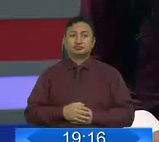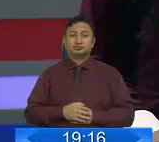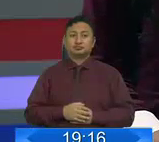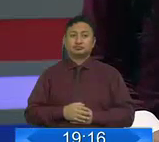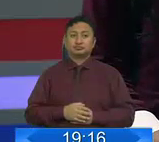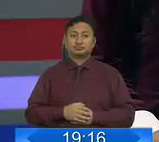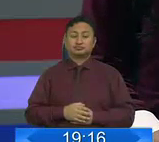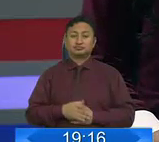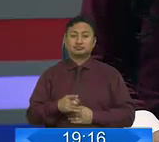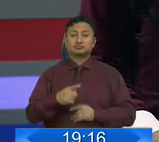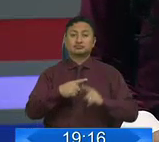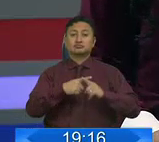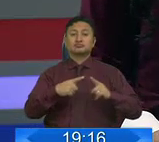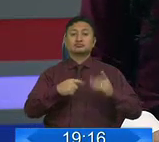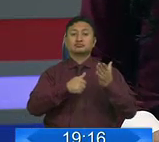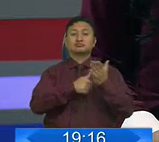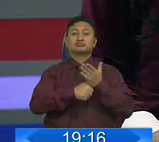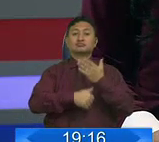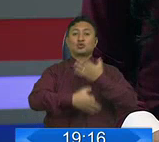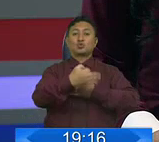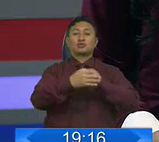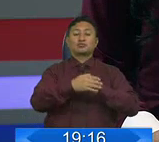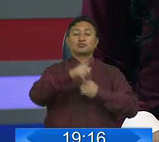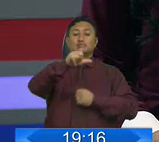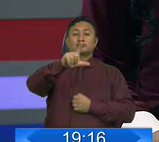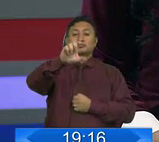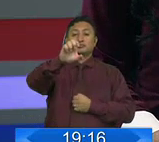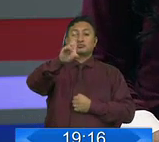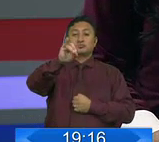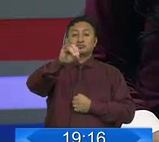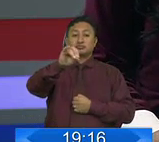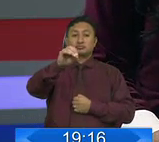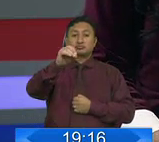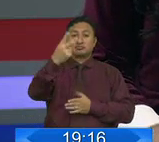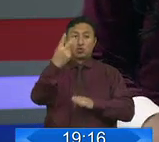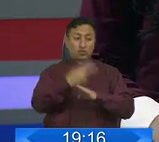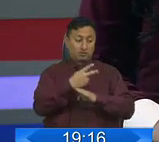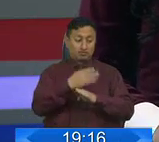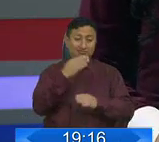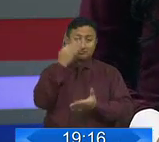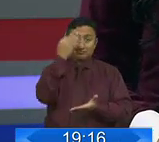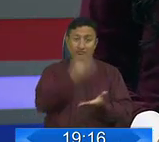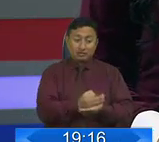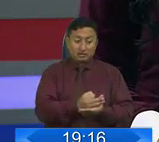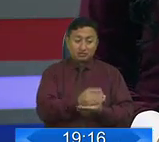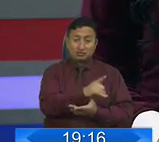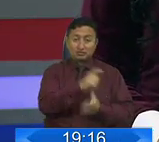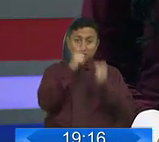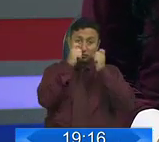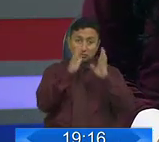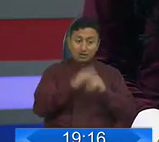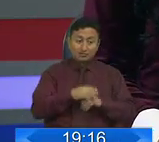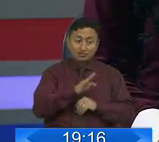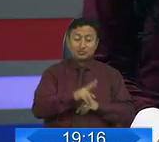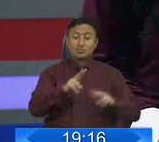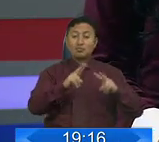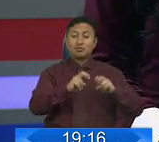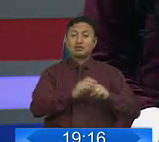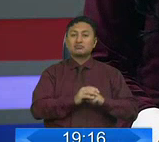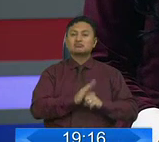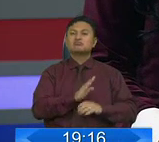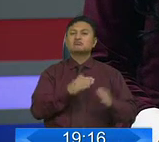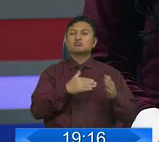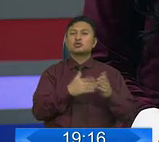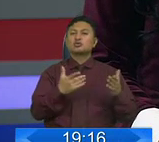Y la ex ministra de Justicia, Lady Zúñiga, por segunda ocasión no compareció ante la Fiscalía dentro de la investigación que se sigue por